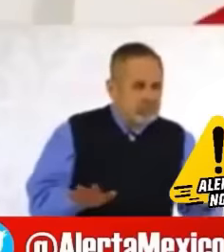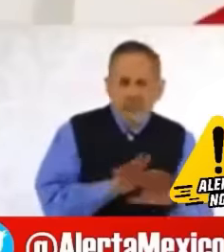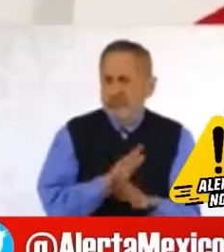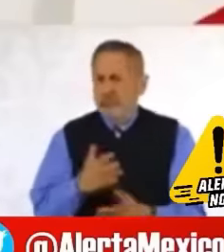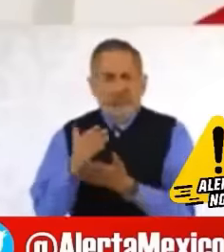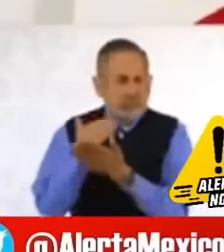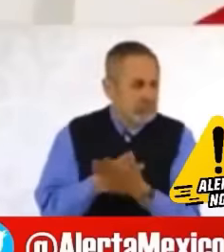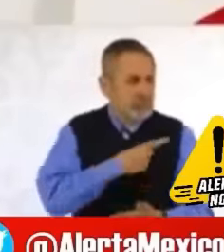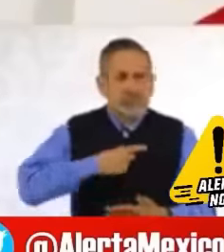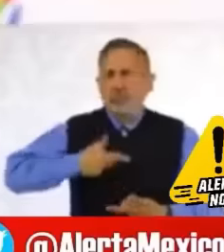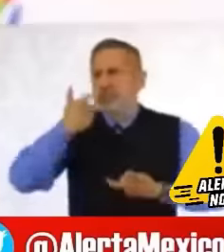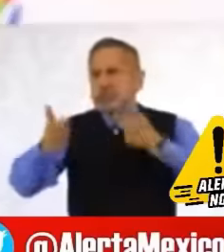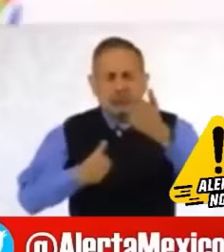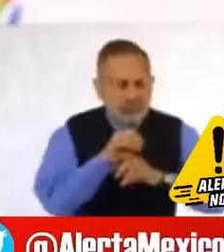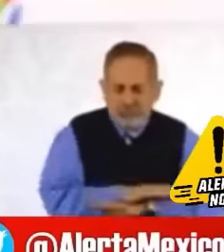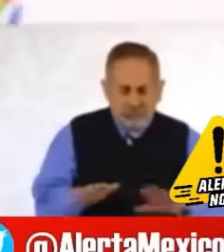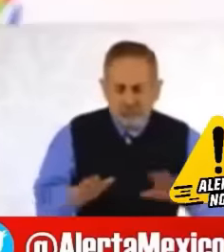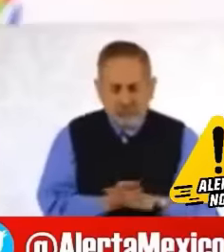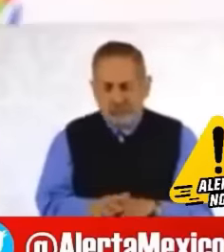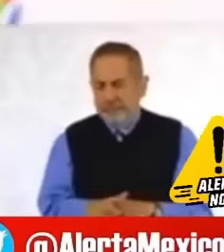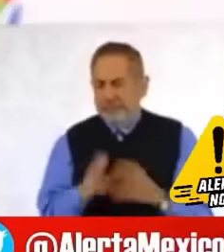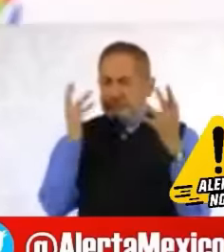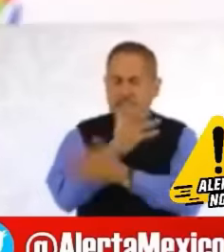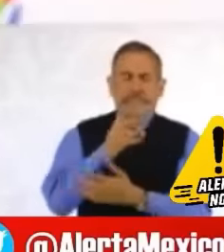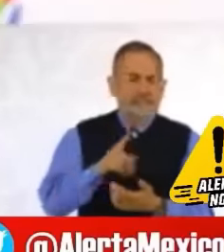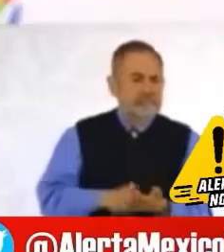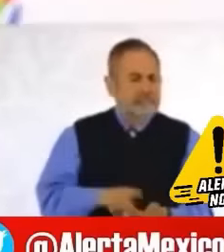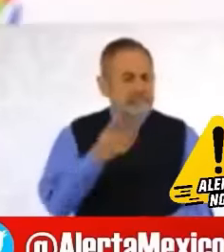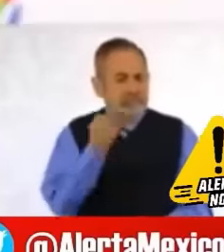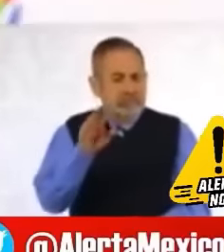finanzas públicas, y viene el 94.